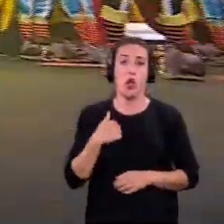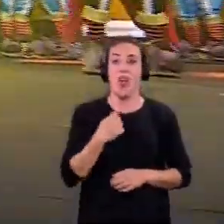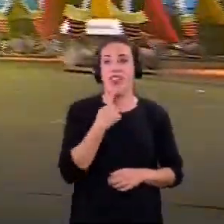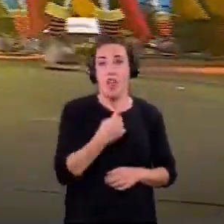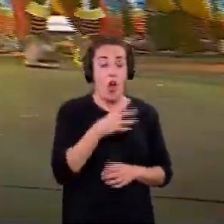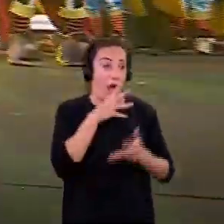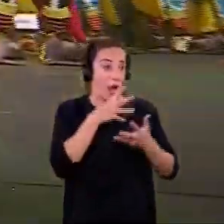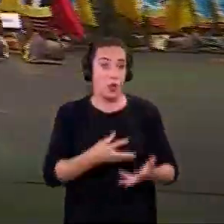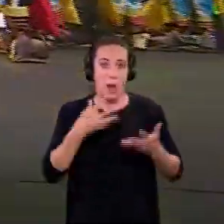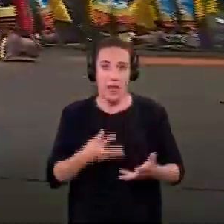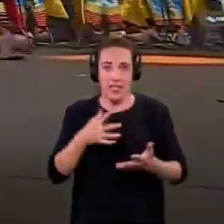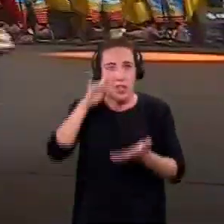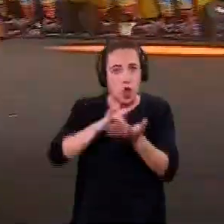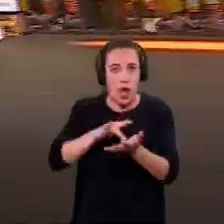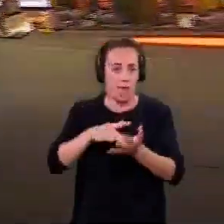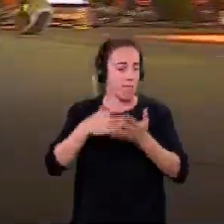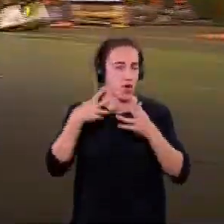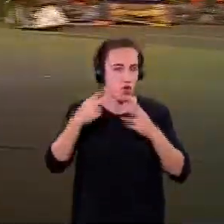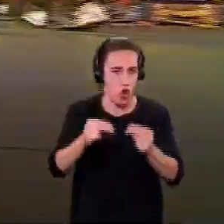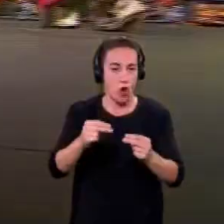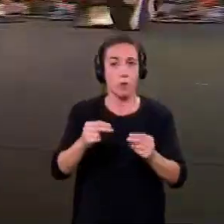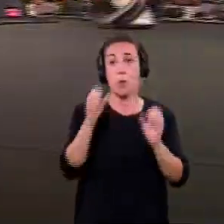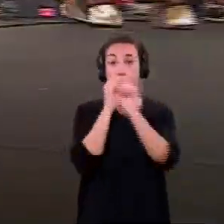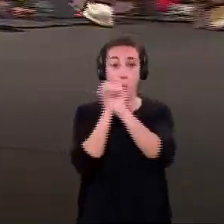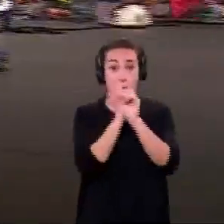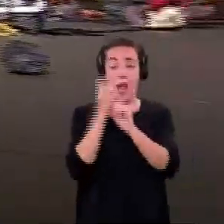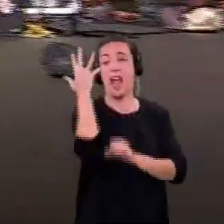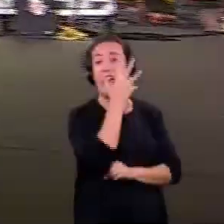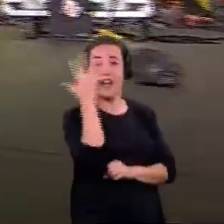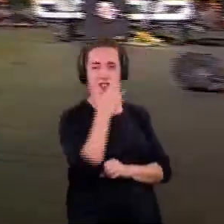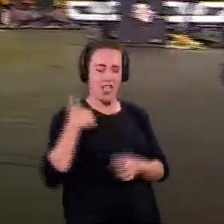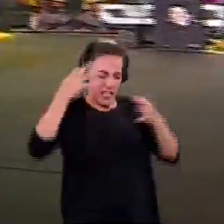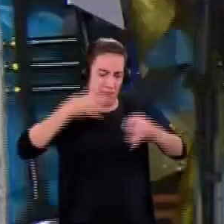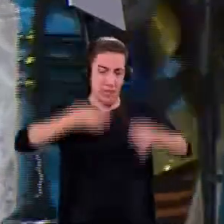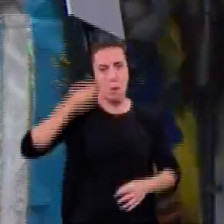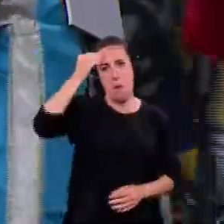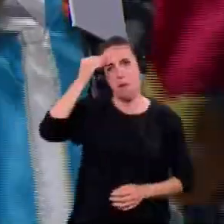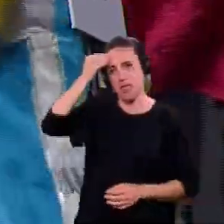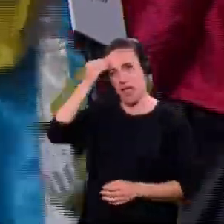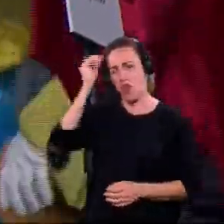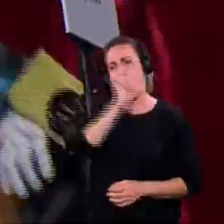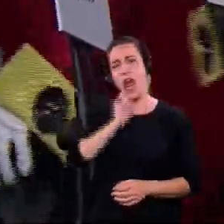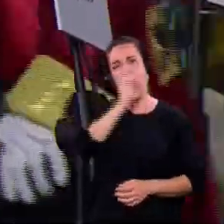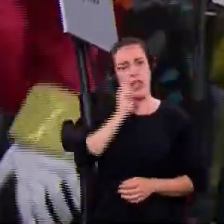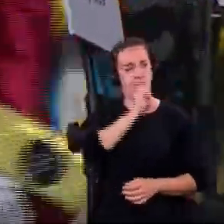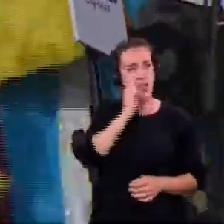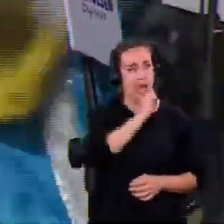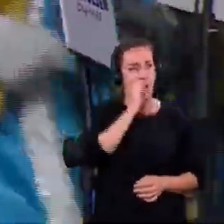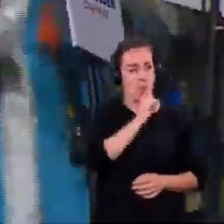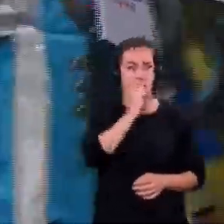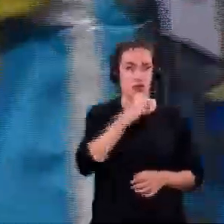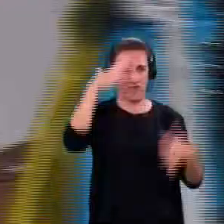hoy en día esto pase. Es que la murga en carnaval siempre he pensado. Solo cantamos de magogia sin